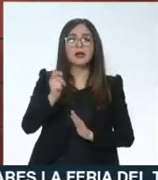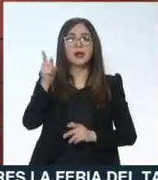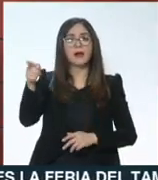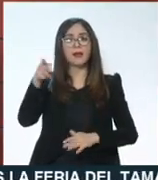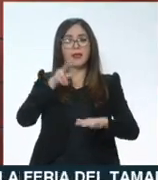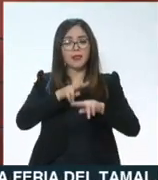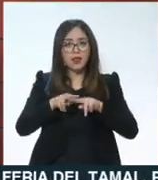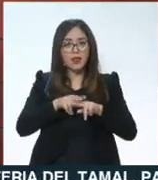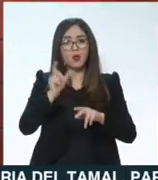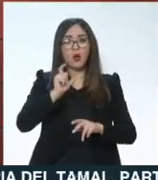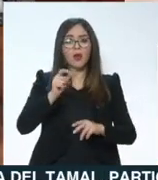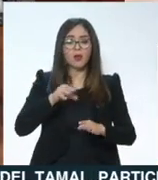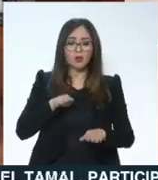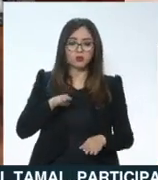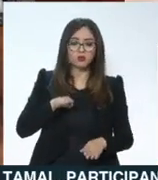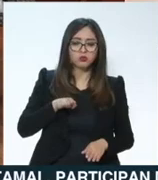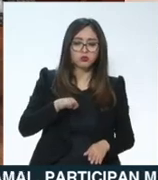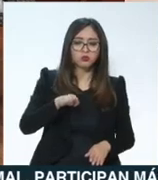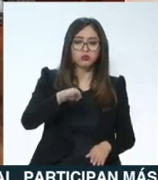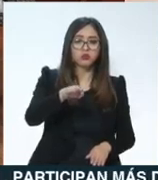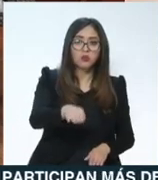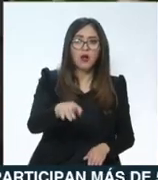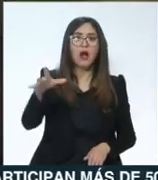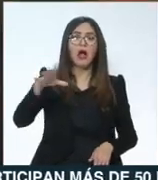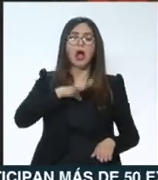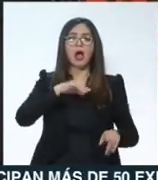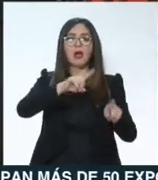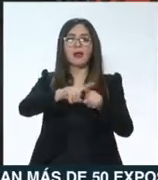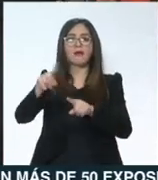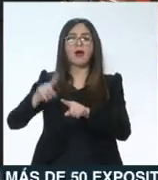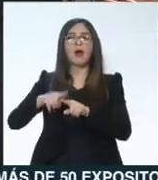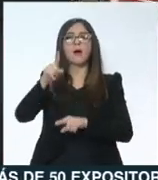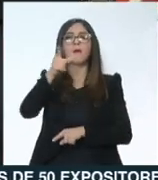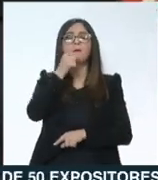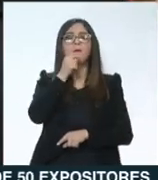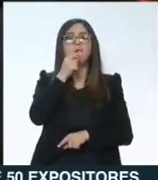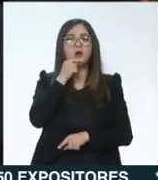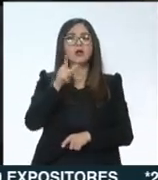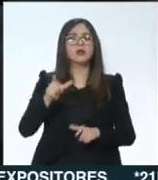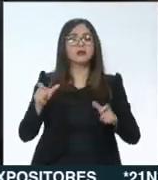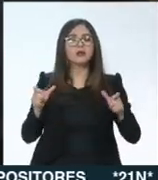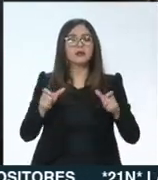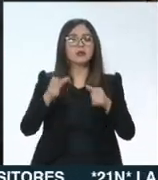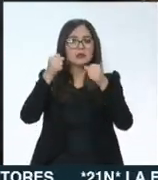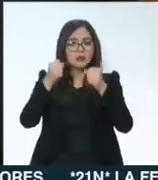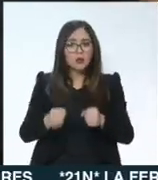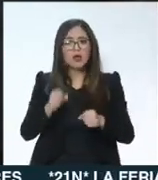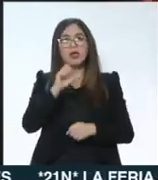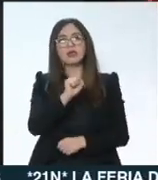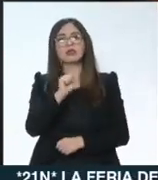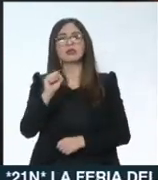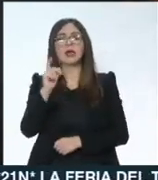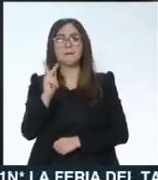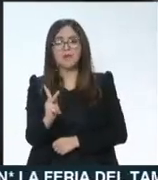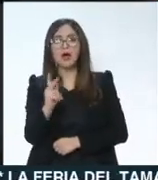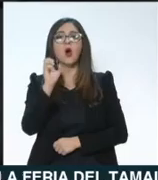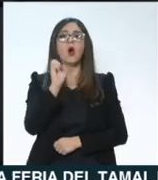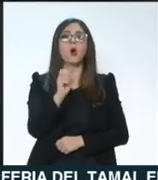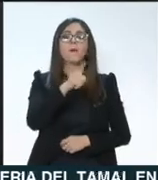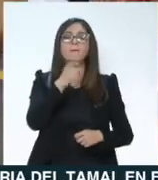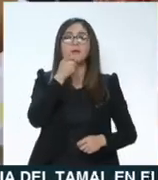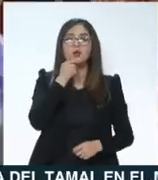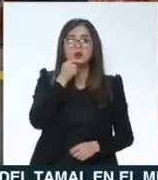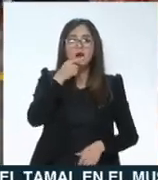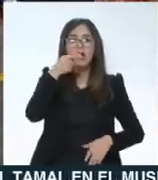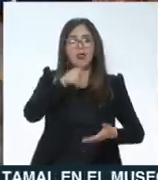al llegar a la siguiente estación vas a encontrar con elementos de seguridad. Puede ser seguridad pública, puede ser personal del propio sistema o bien